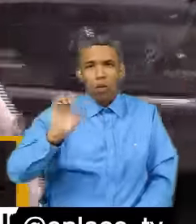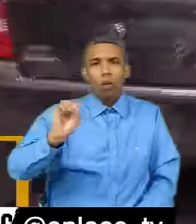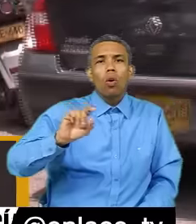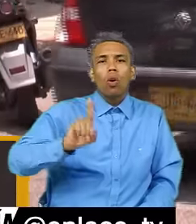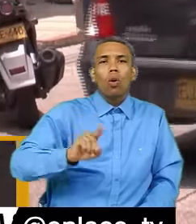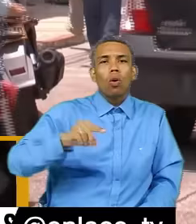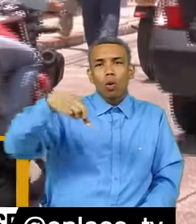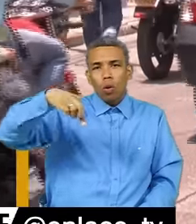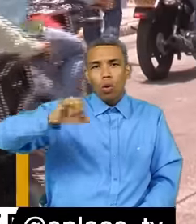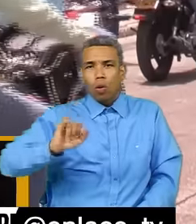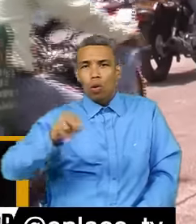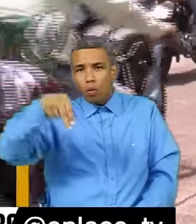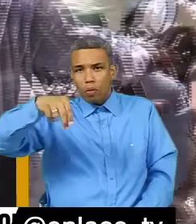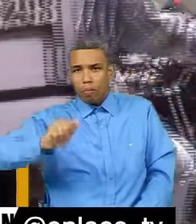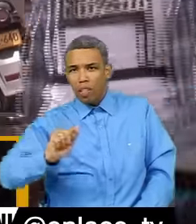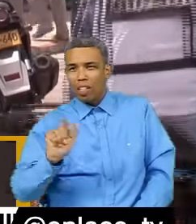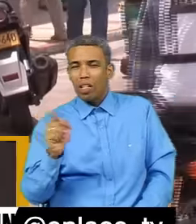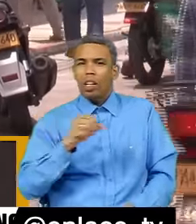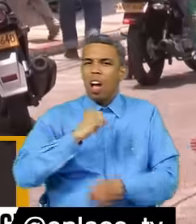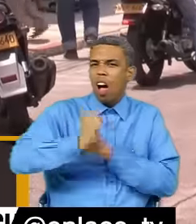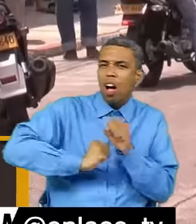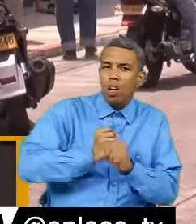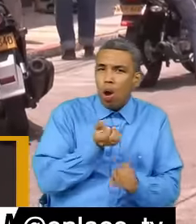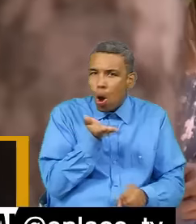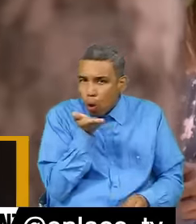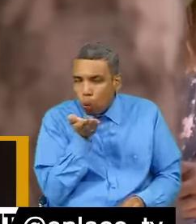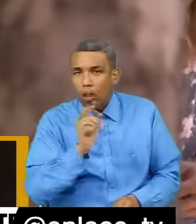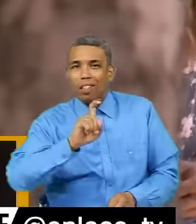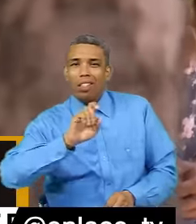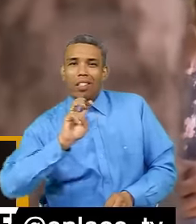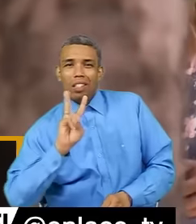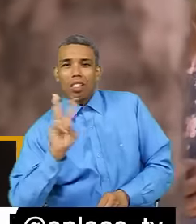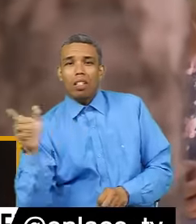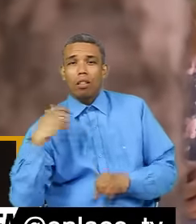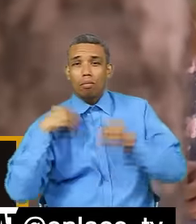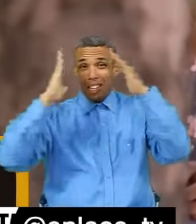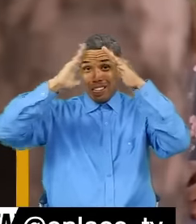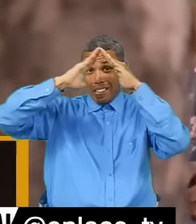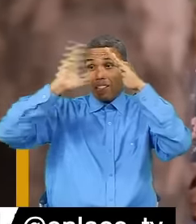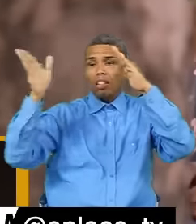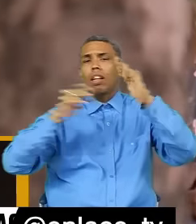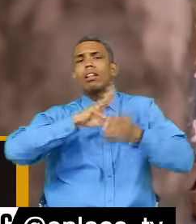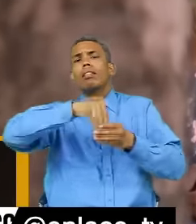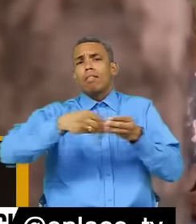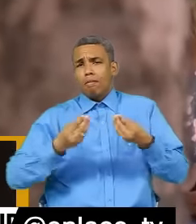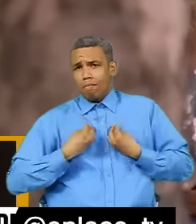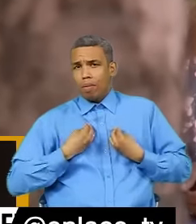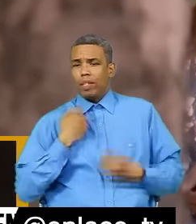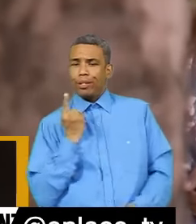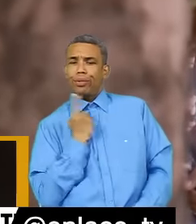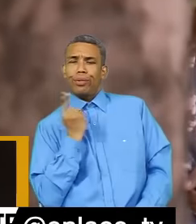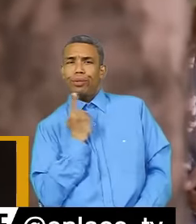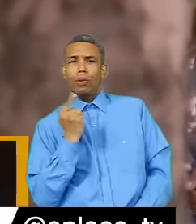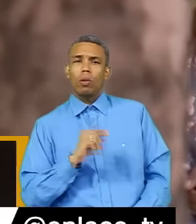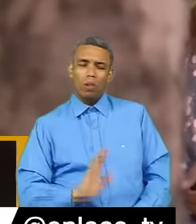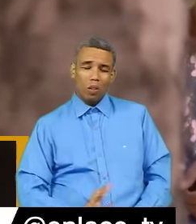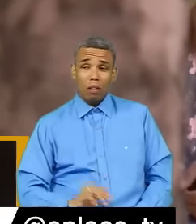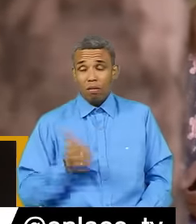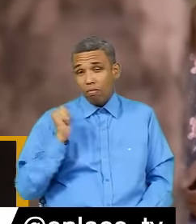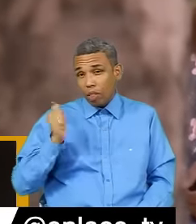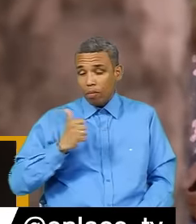63 años de edad, quien vivía solo en una residencia de la calle 57 con carrera 15 del barrio Pueblo Nuevo en la